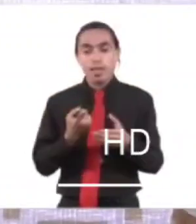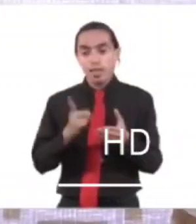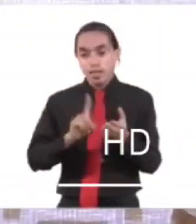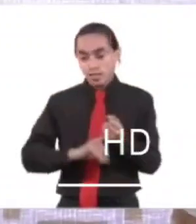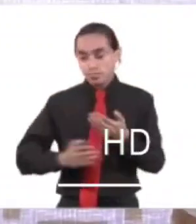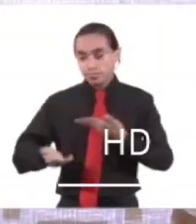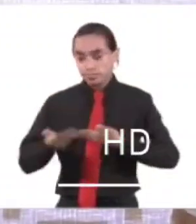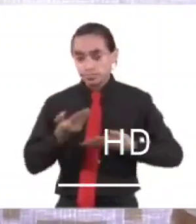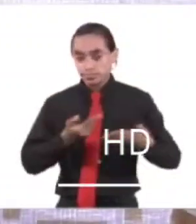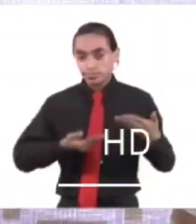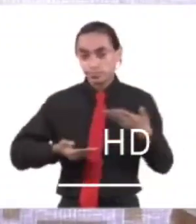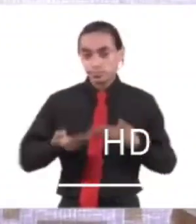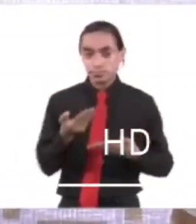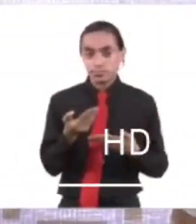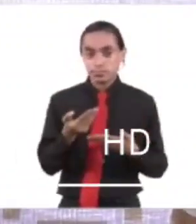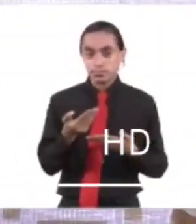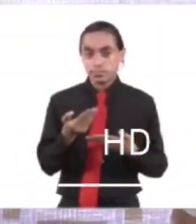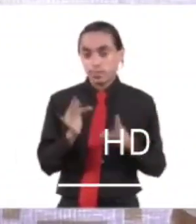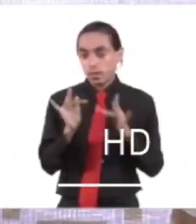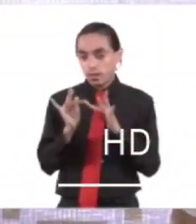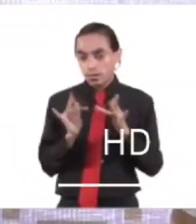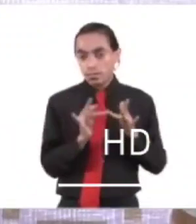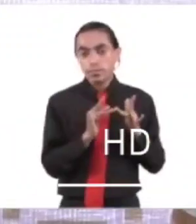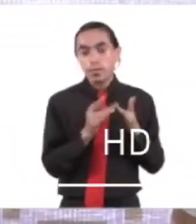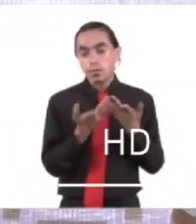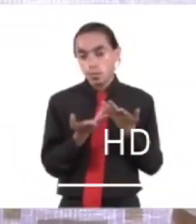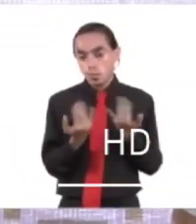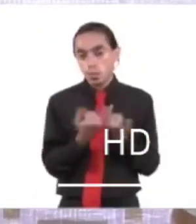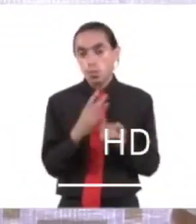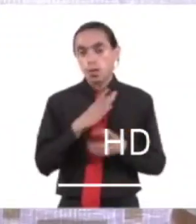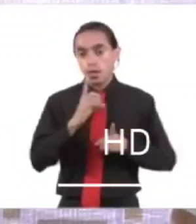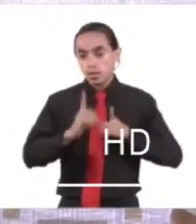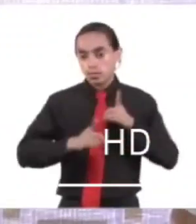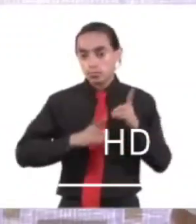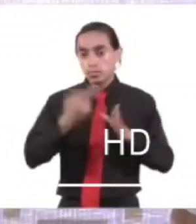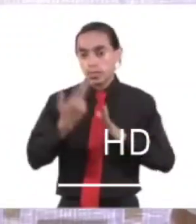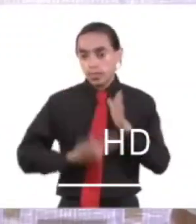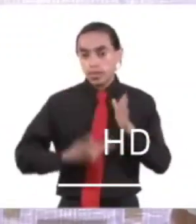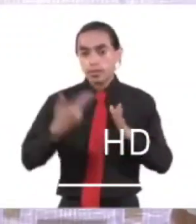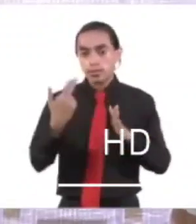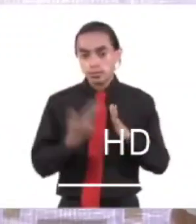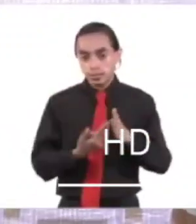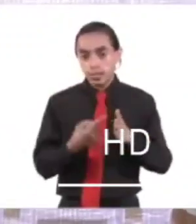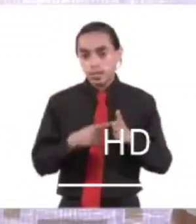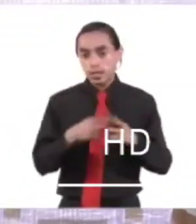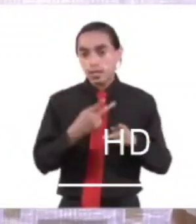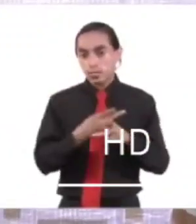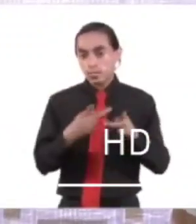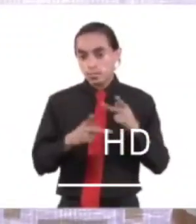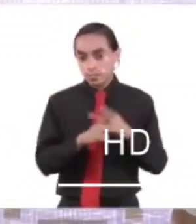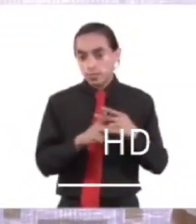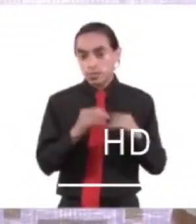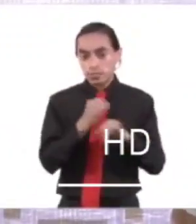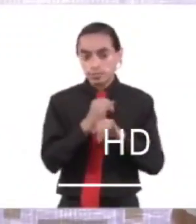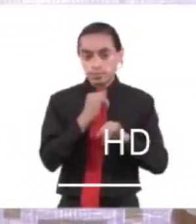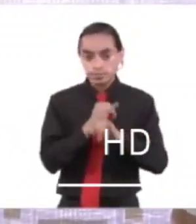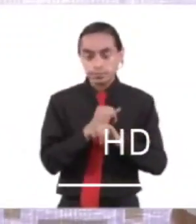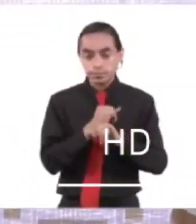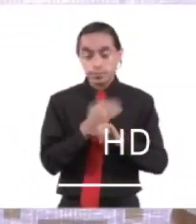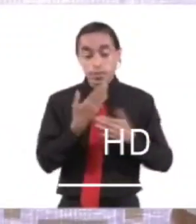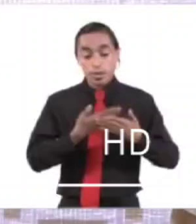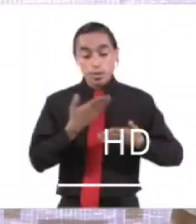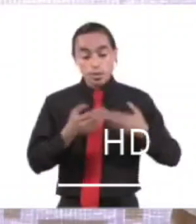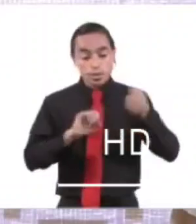social, se hacen labores deportivas, hay talleres, hay bachillerato en línea. Y ahora los